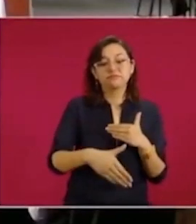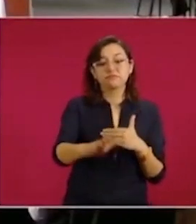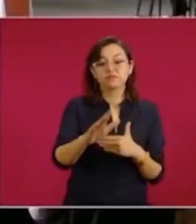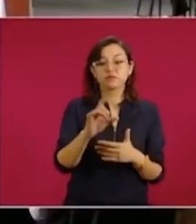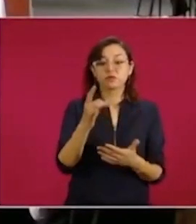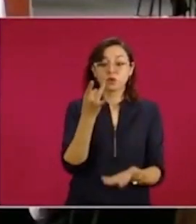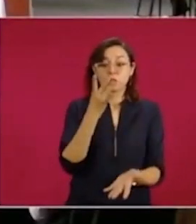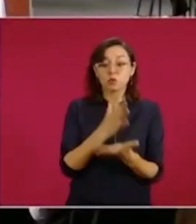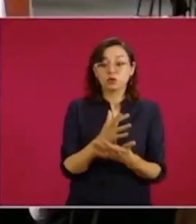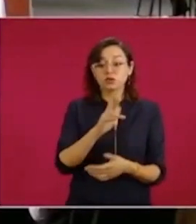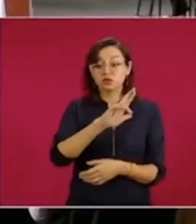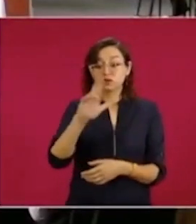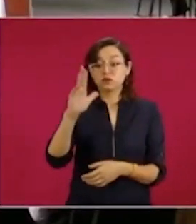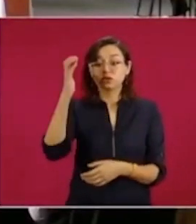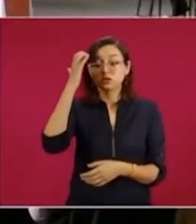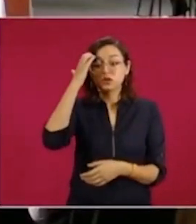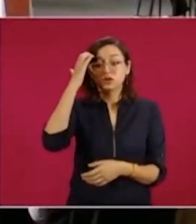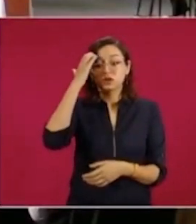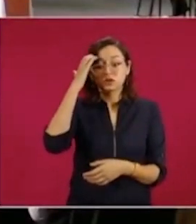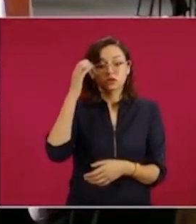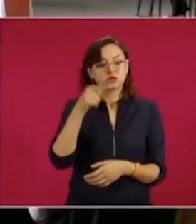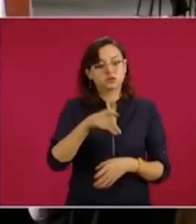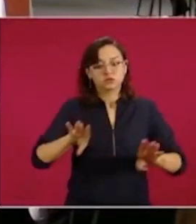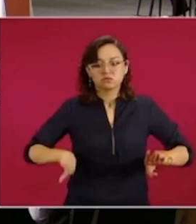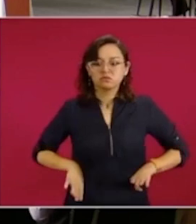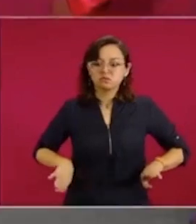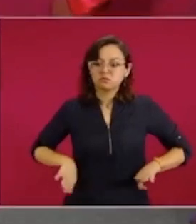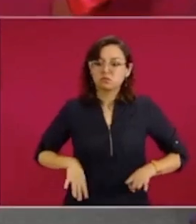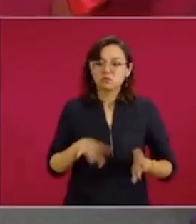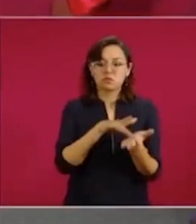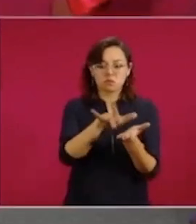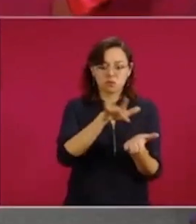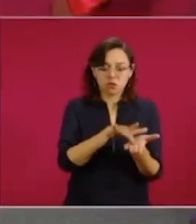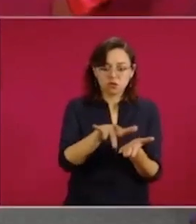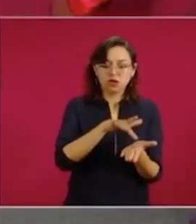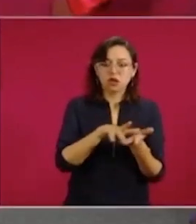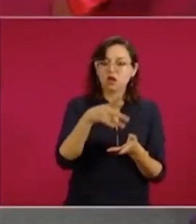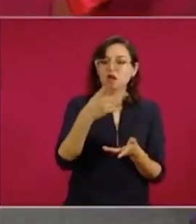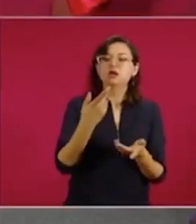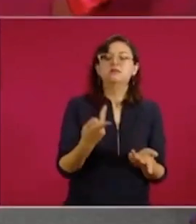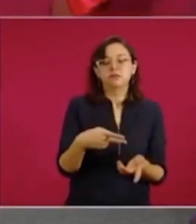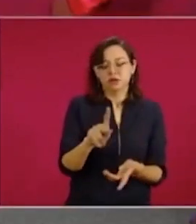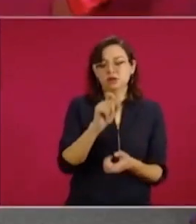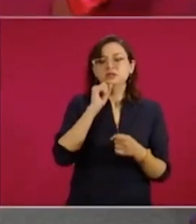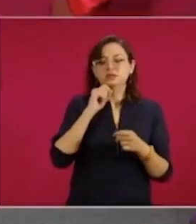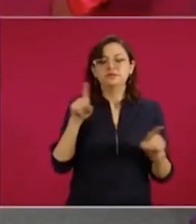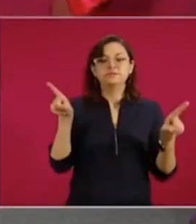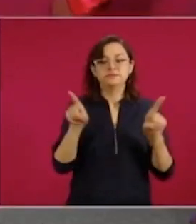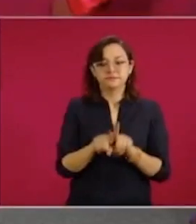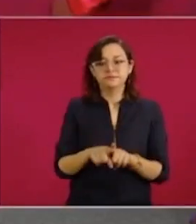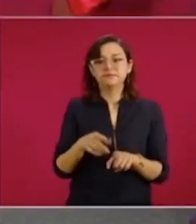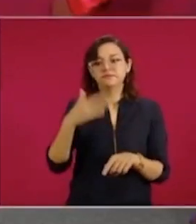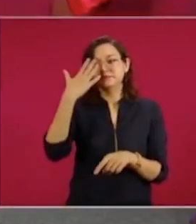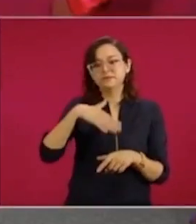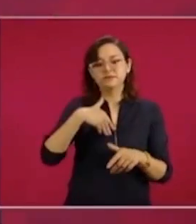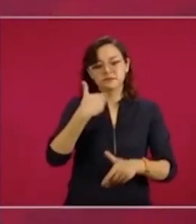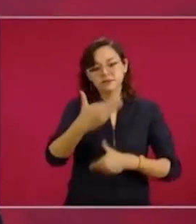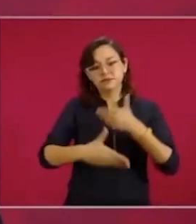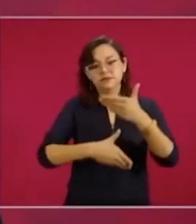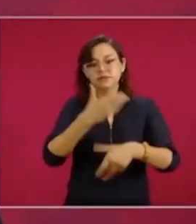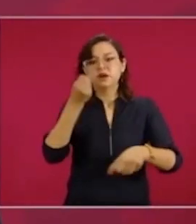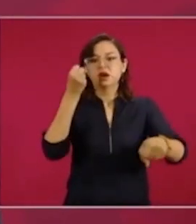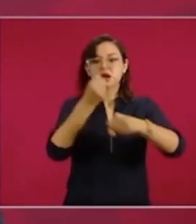por el reconocimiento a su actitud solidaria, sino también porque estamos seguros que es lo que tendrá mayor